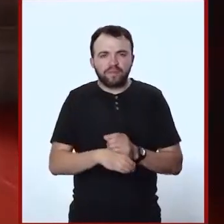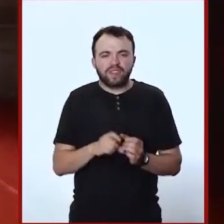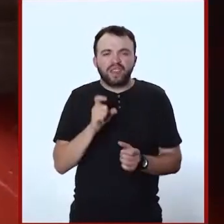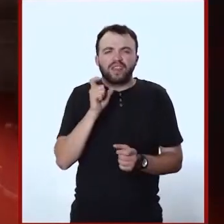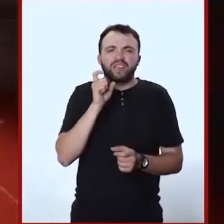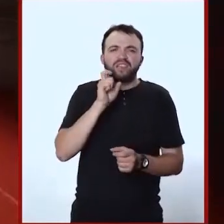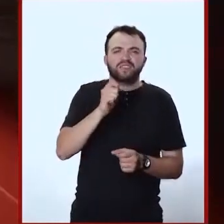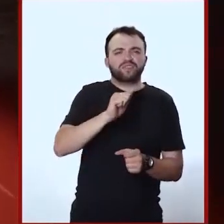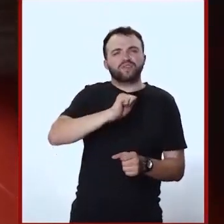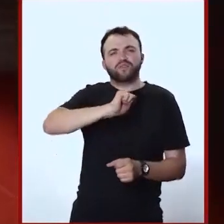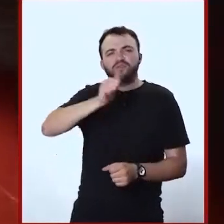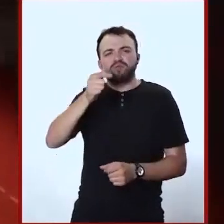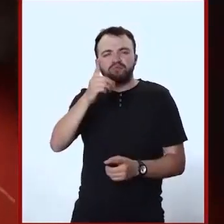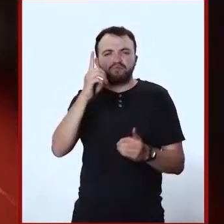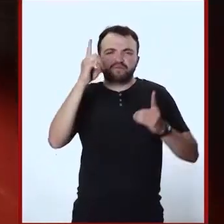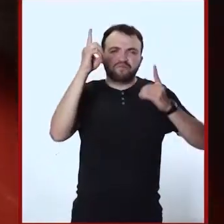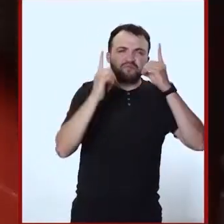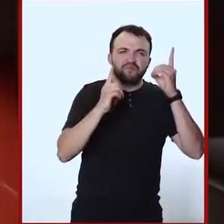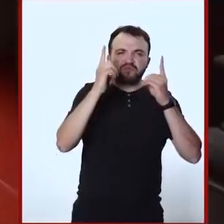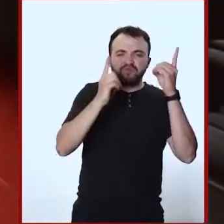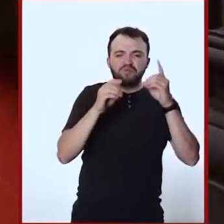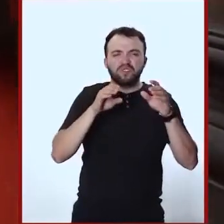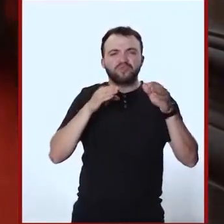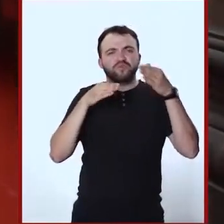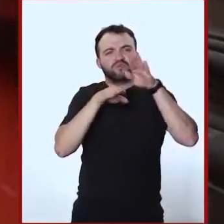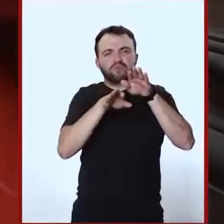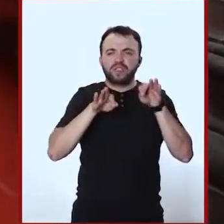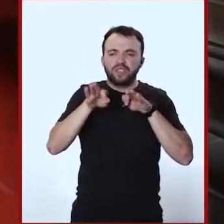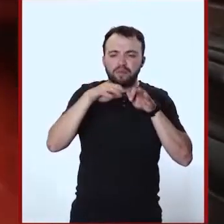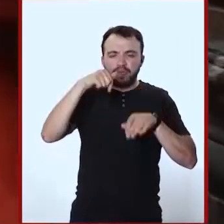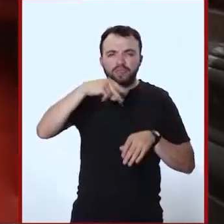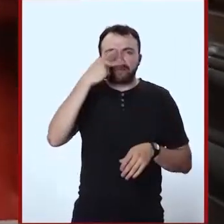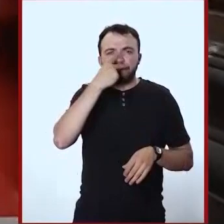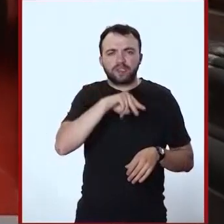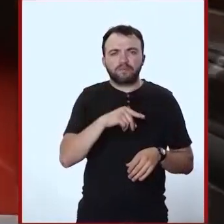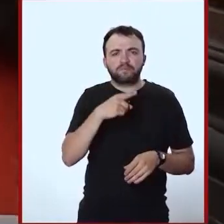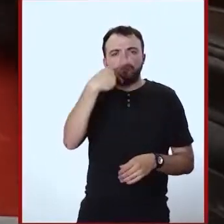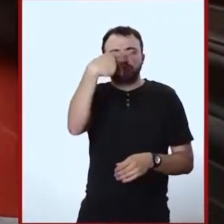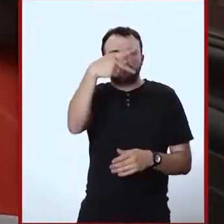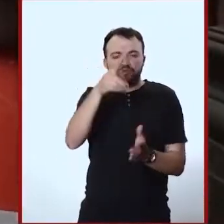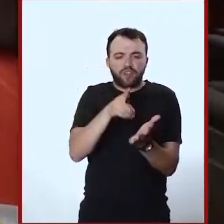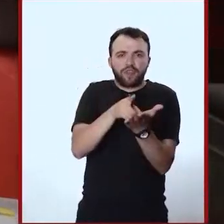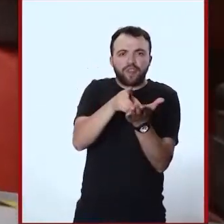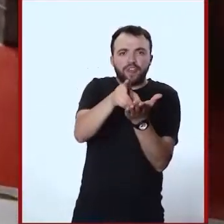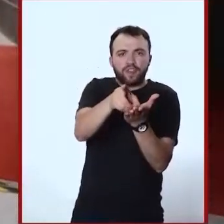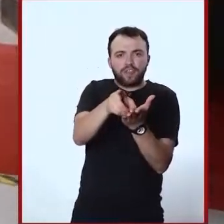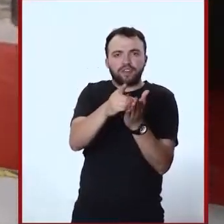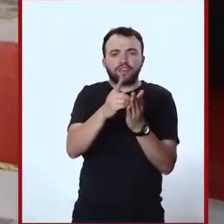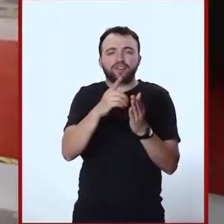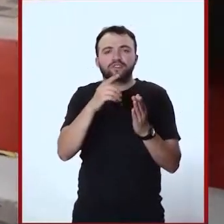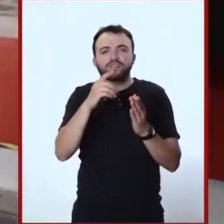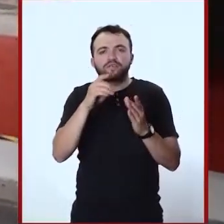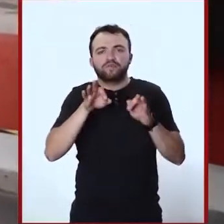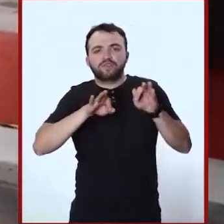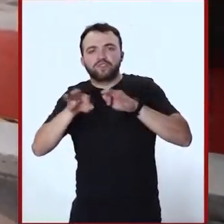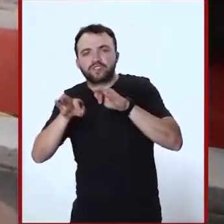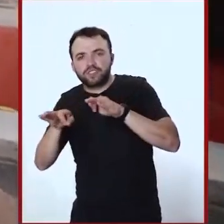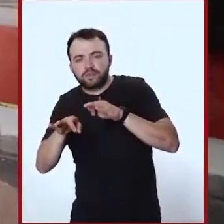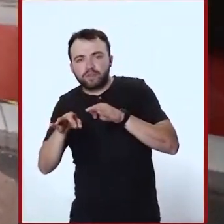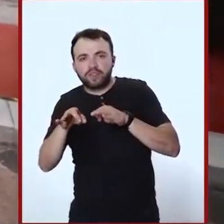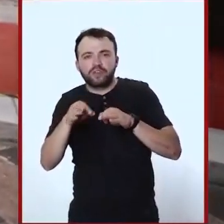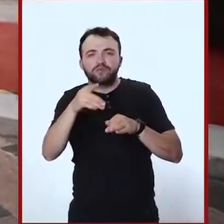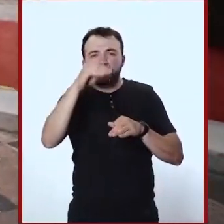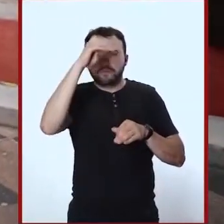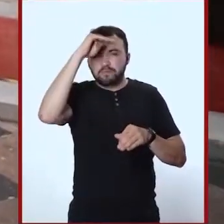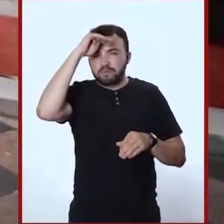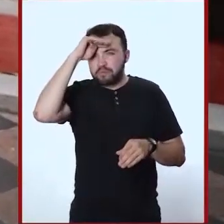a la vida laboral en México? ¿Qué dudas les surgieron respecto a sus derechos laborales? Piensen en estas preguntas y